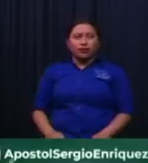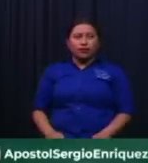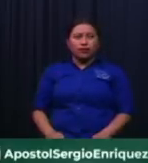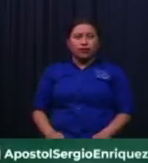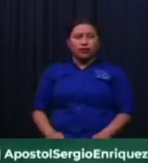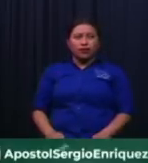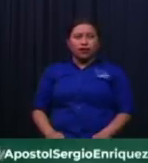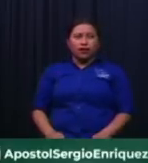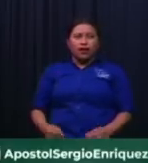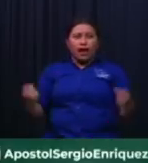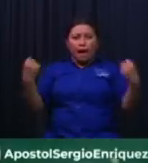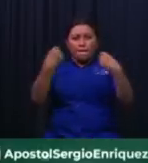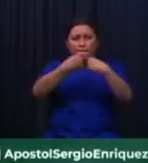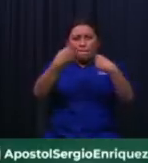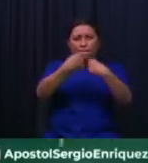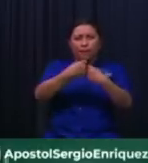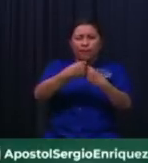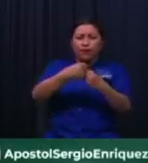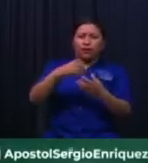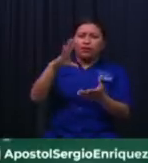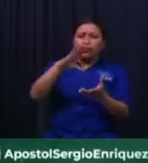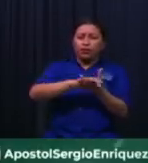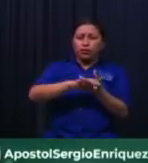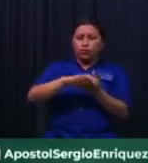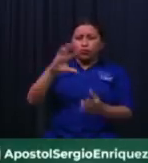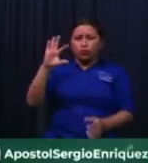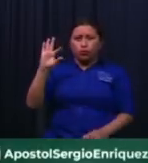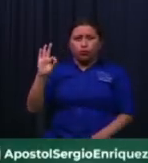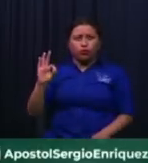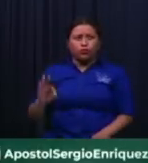Hostilidad entre esposos. Colosenses 3:18.